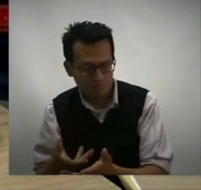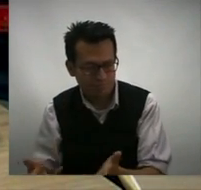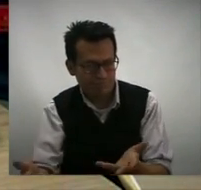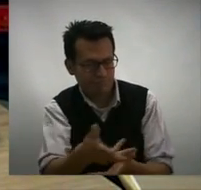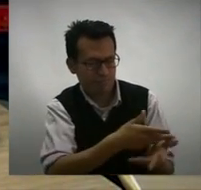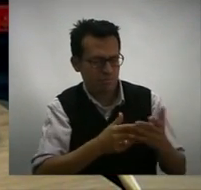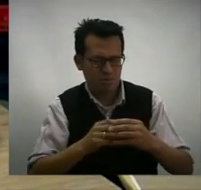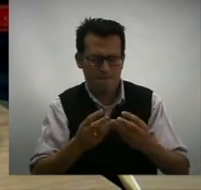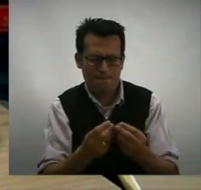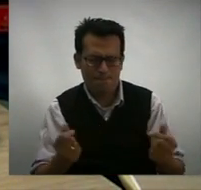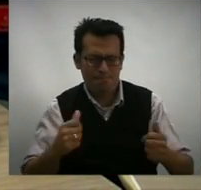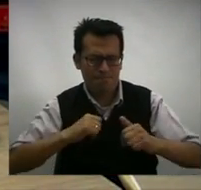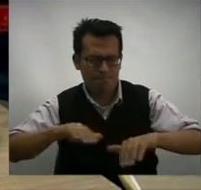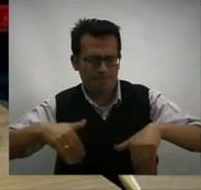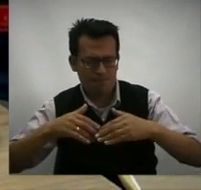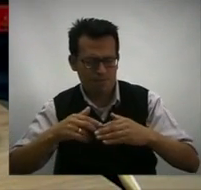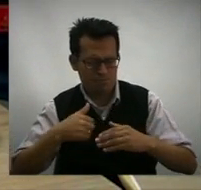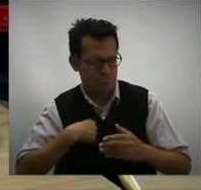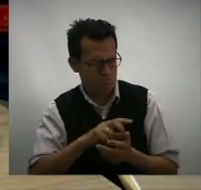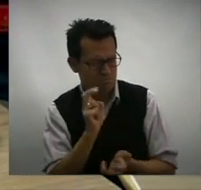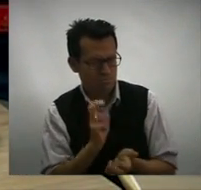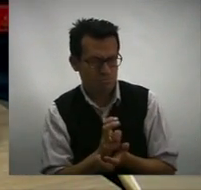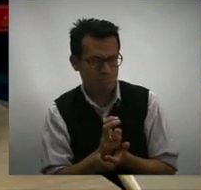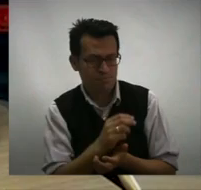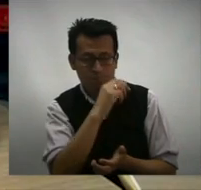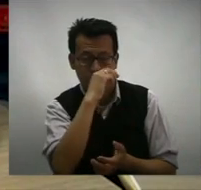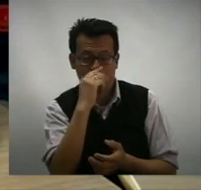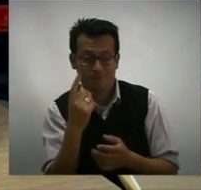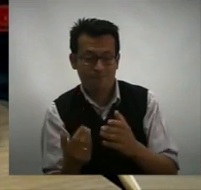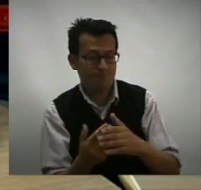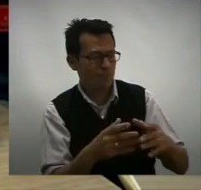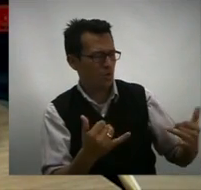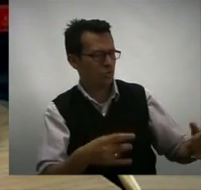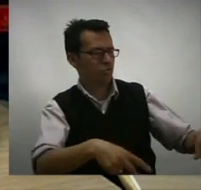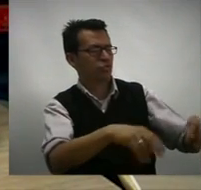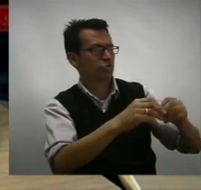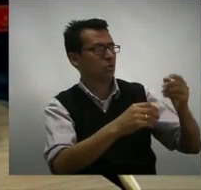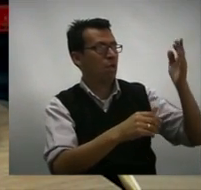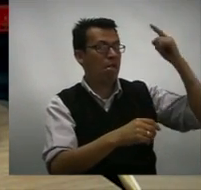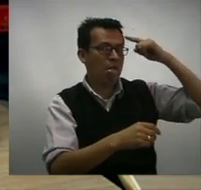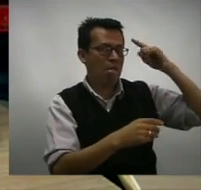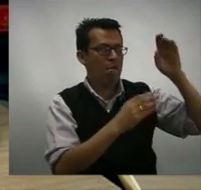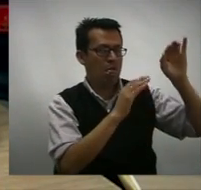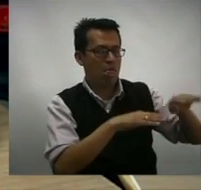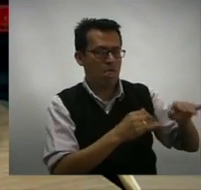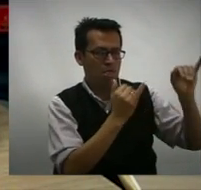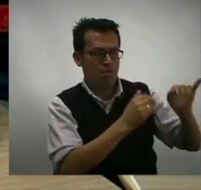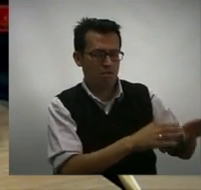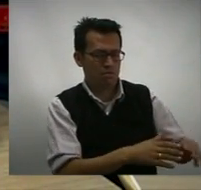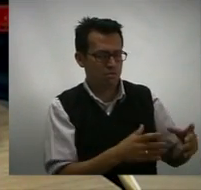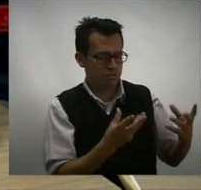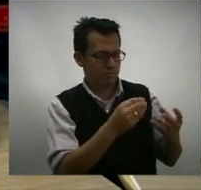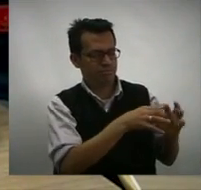inmutable, perpleja y disipada. La floreciente sociedad teocrática cuida las almas por medio del castigo del cuerpo.